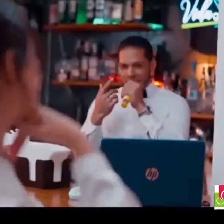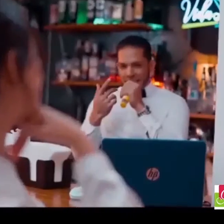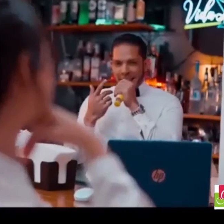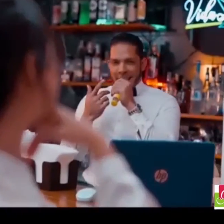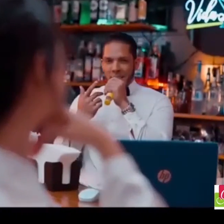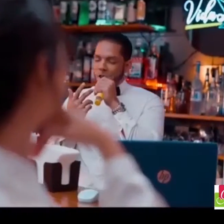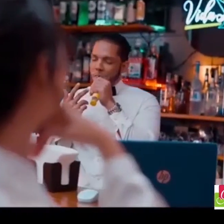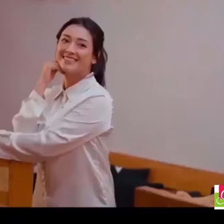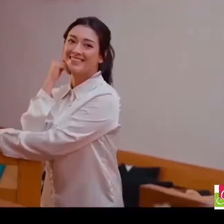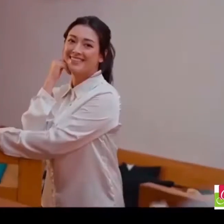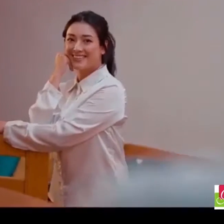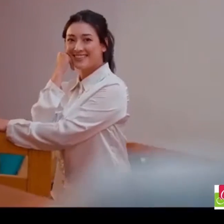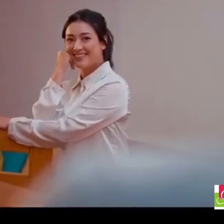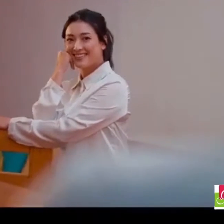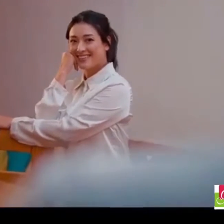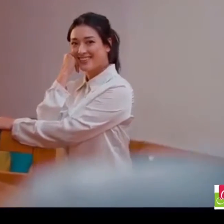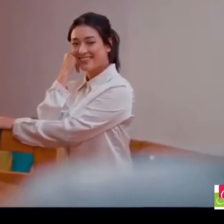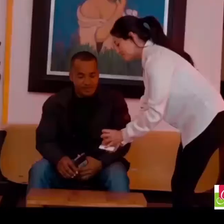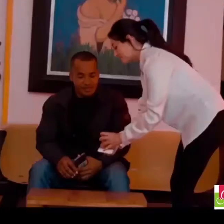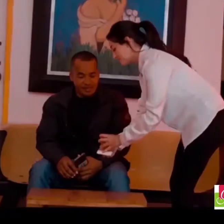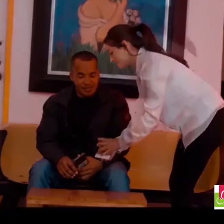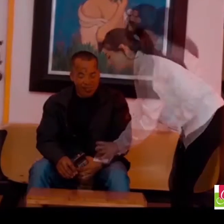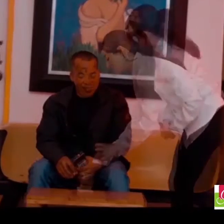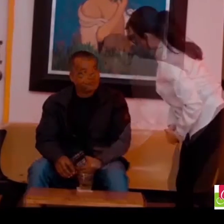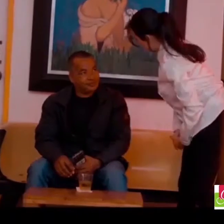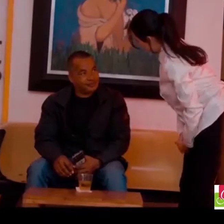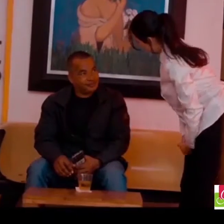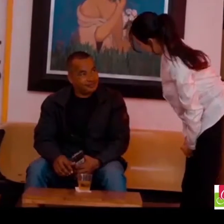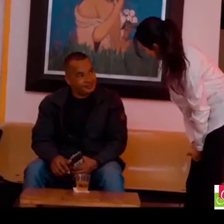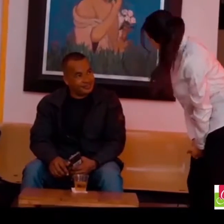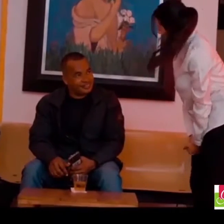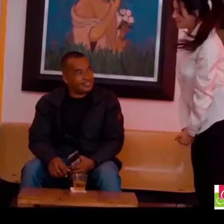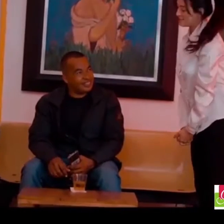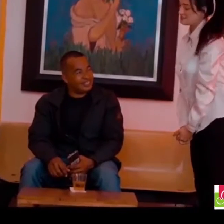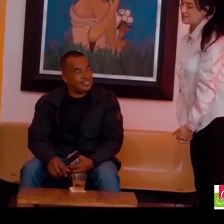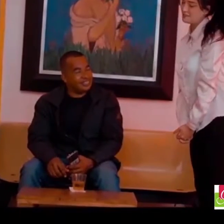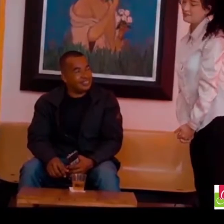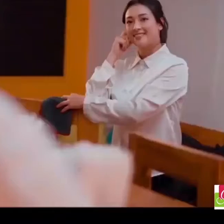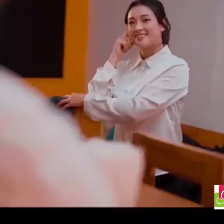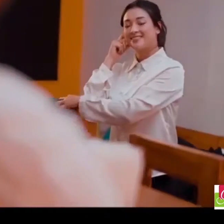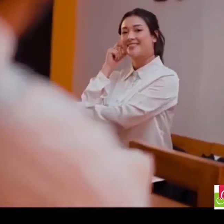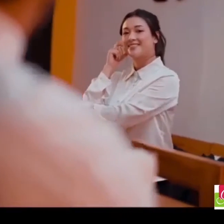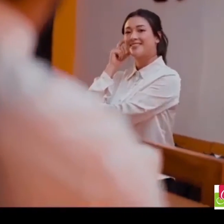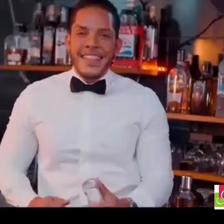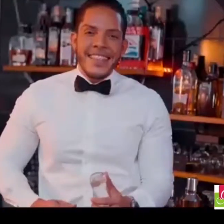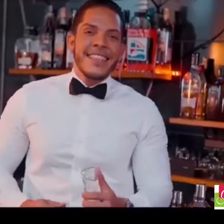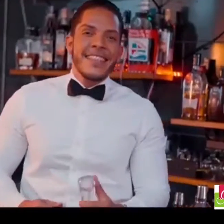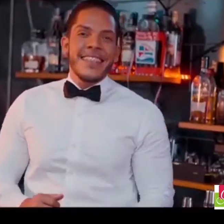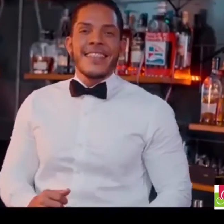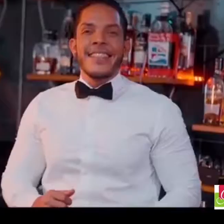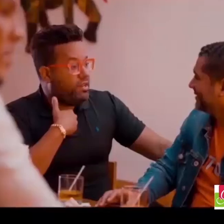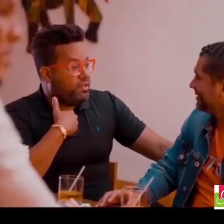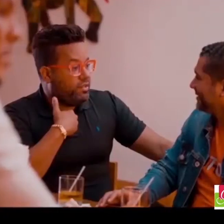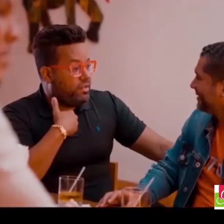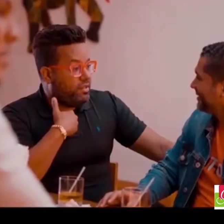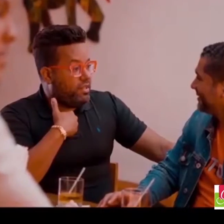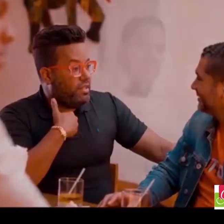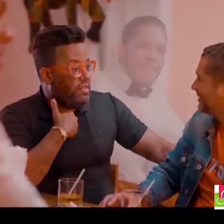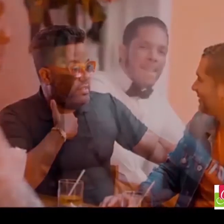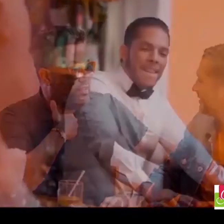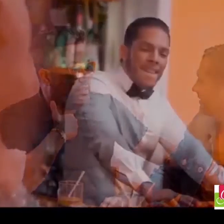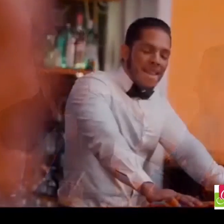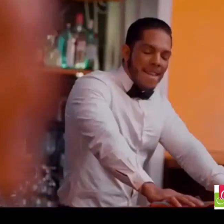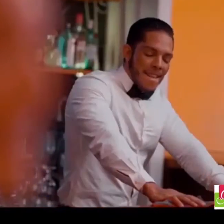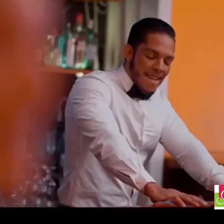que marca su debut bajo la distribución de Oreja Media Group, un grupo que está manejando bastantes